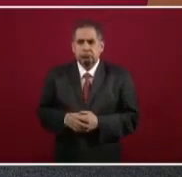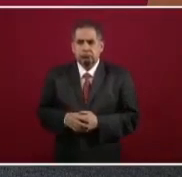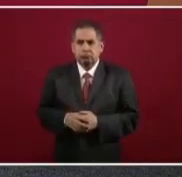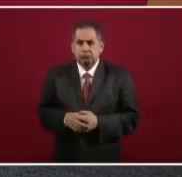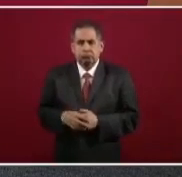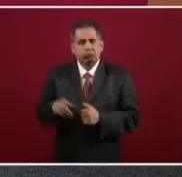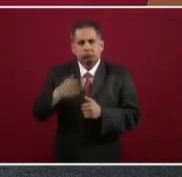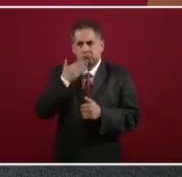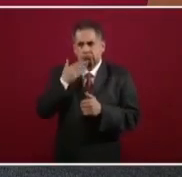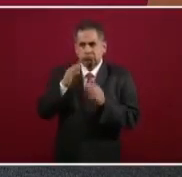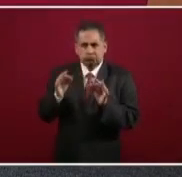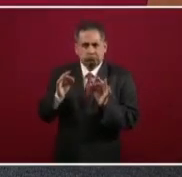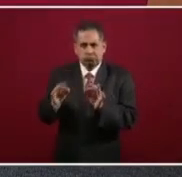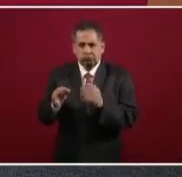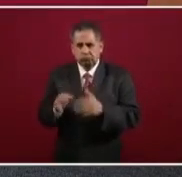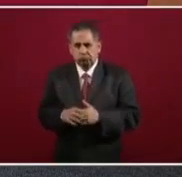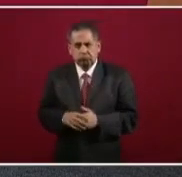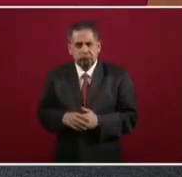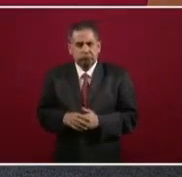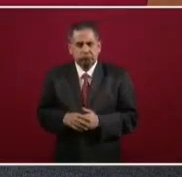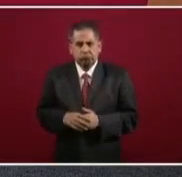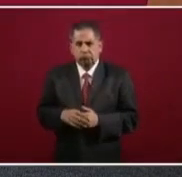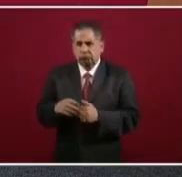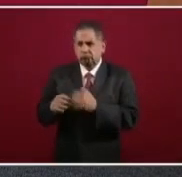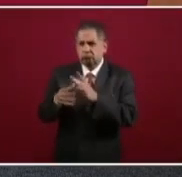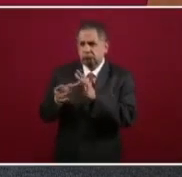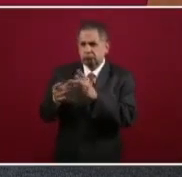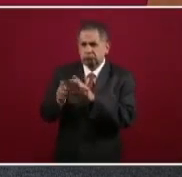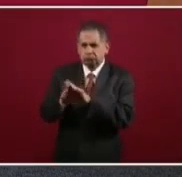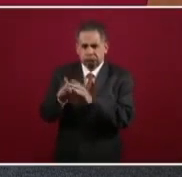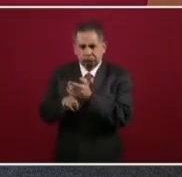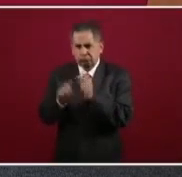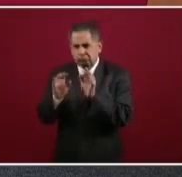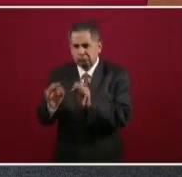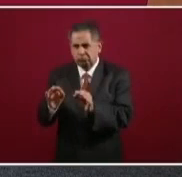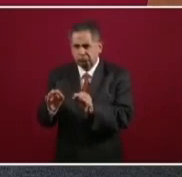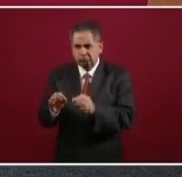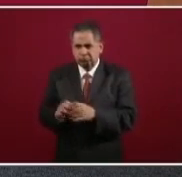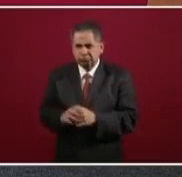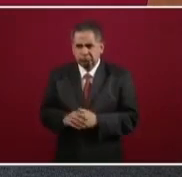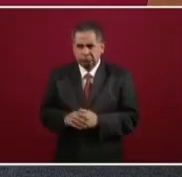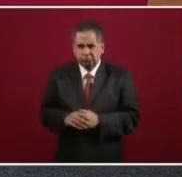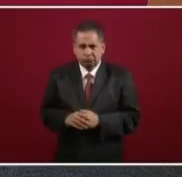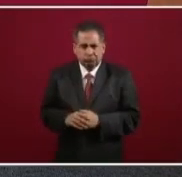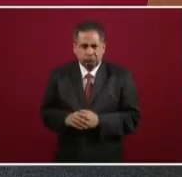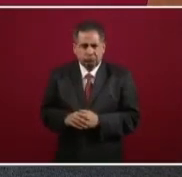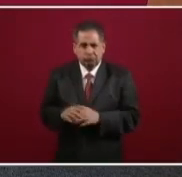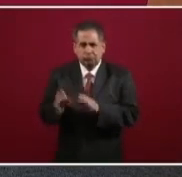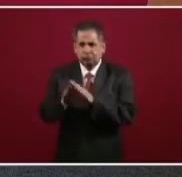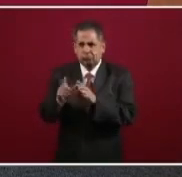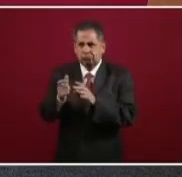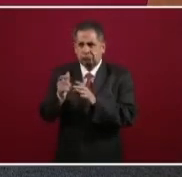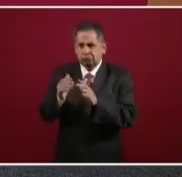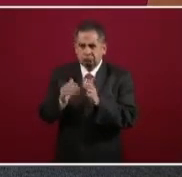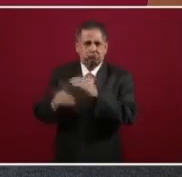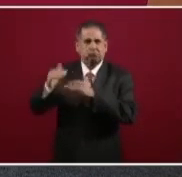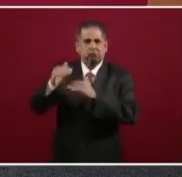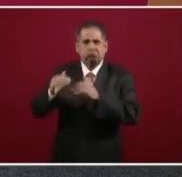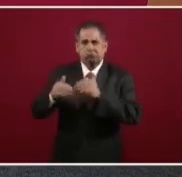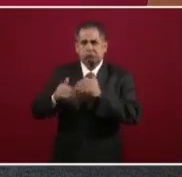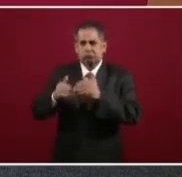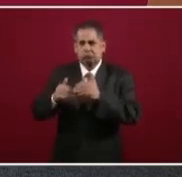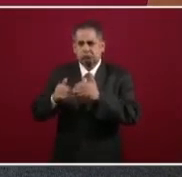anda bien se refleja en el incremento al consumo